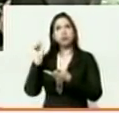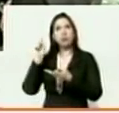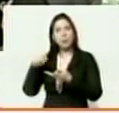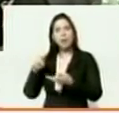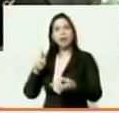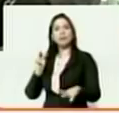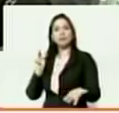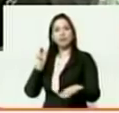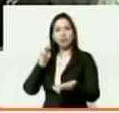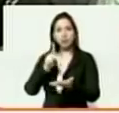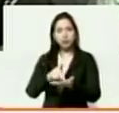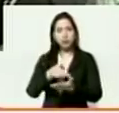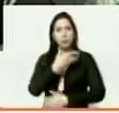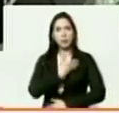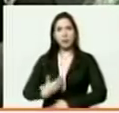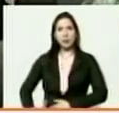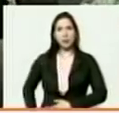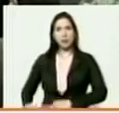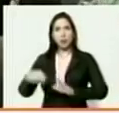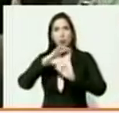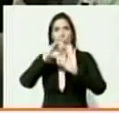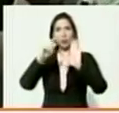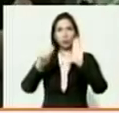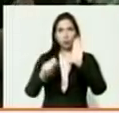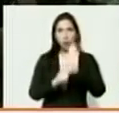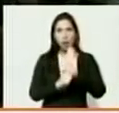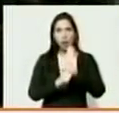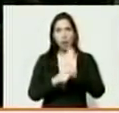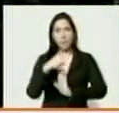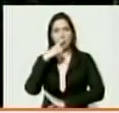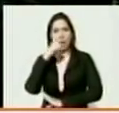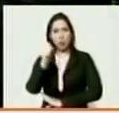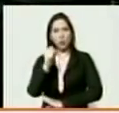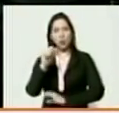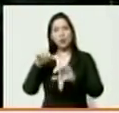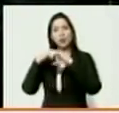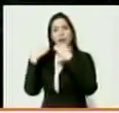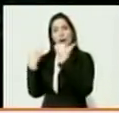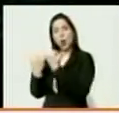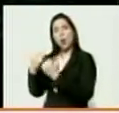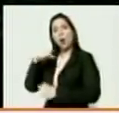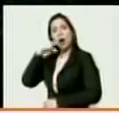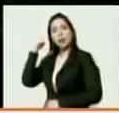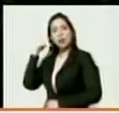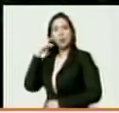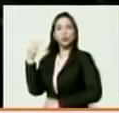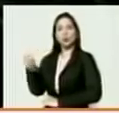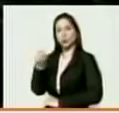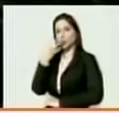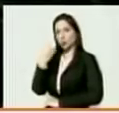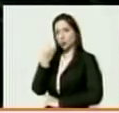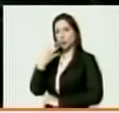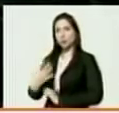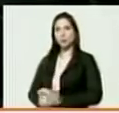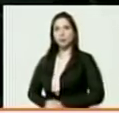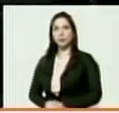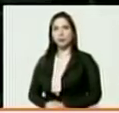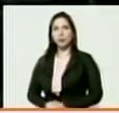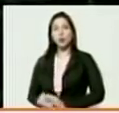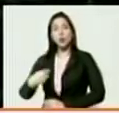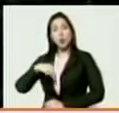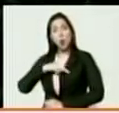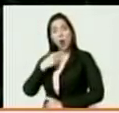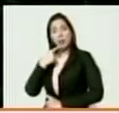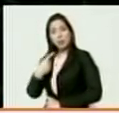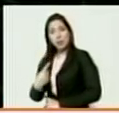del presidente constitucional de la República, Nicolás Maduro Moros, al Salón Ayacucho del Palacio de Miraflores, hemos destacado